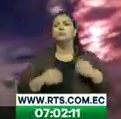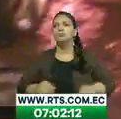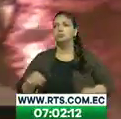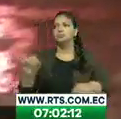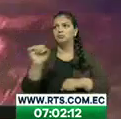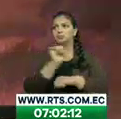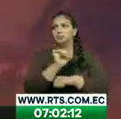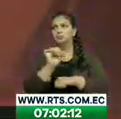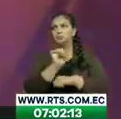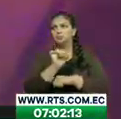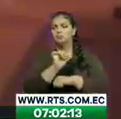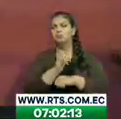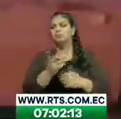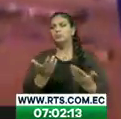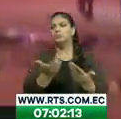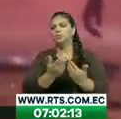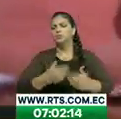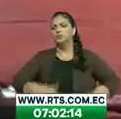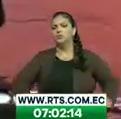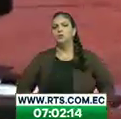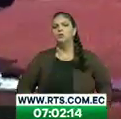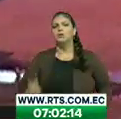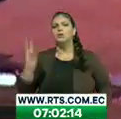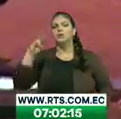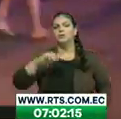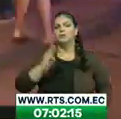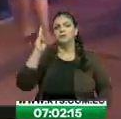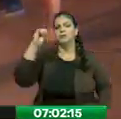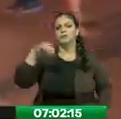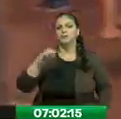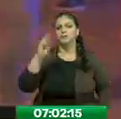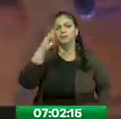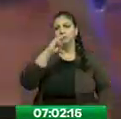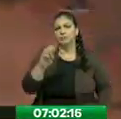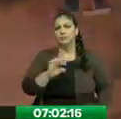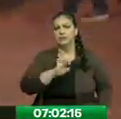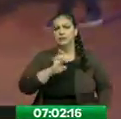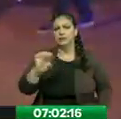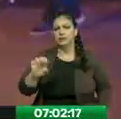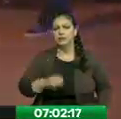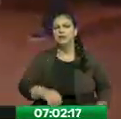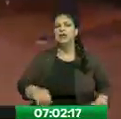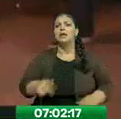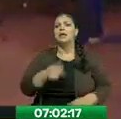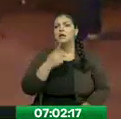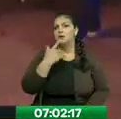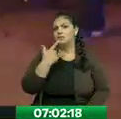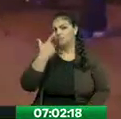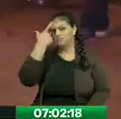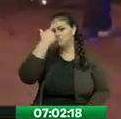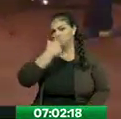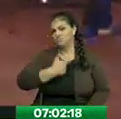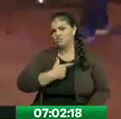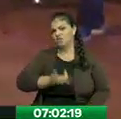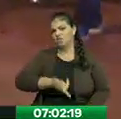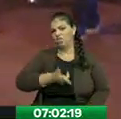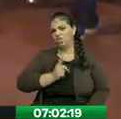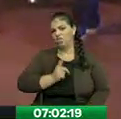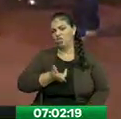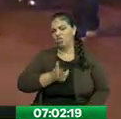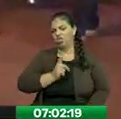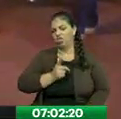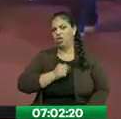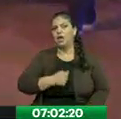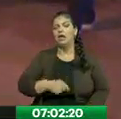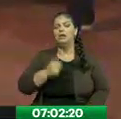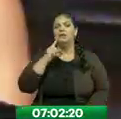El accidente ocurrió en el sector de Mapasingue Este y al parecer fue provocado por el irrespeto a las señales